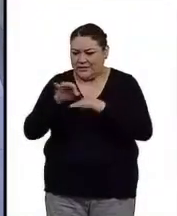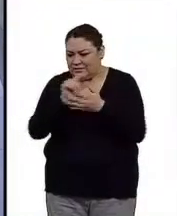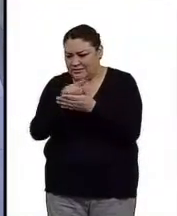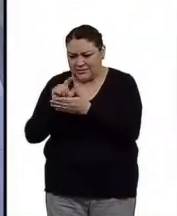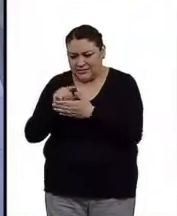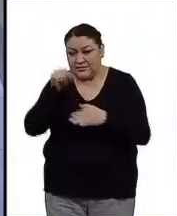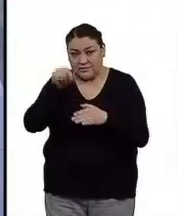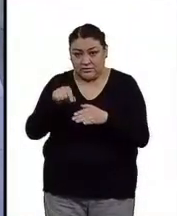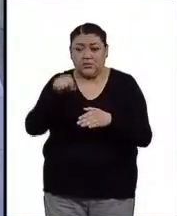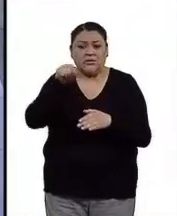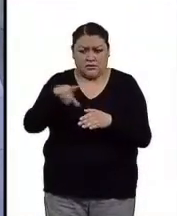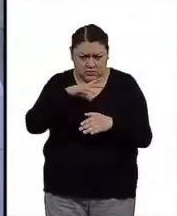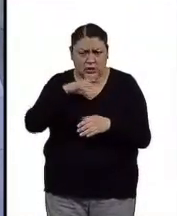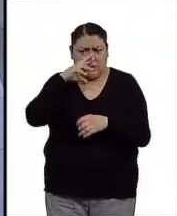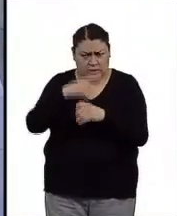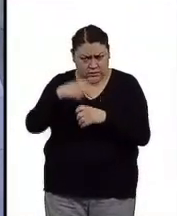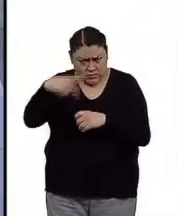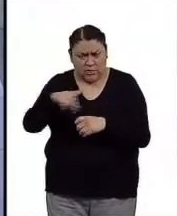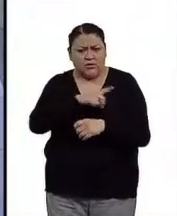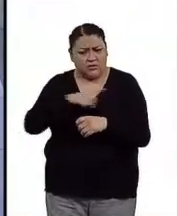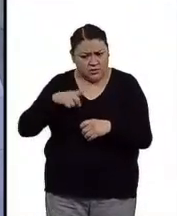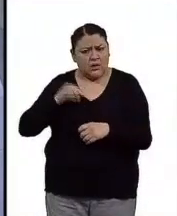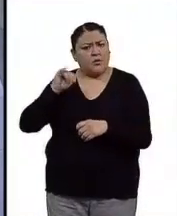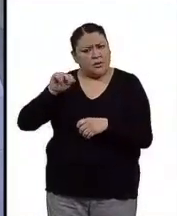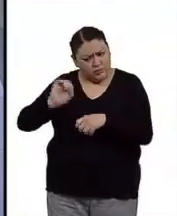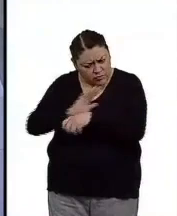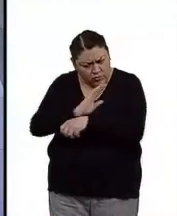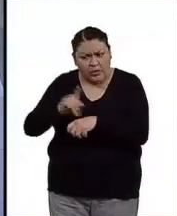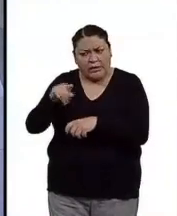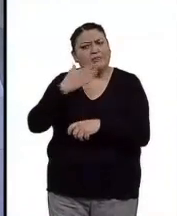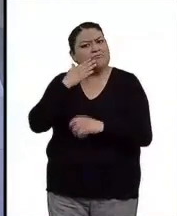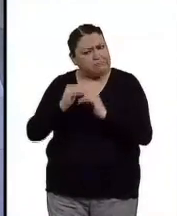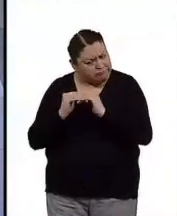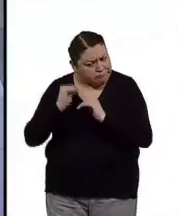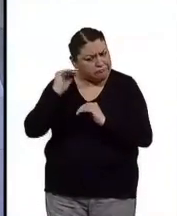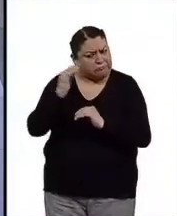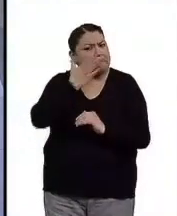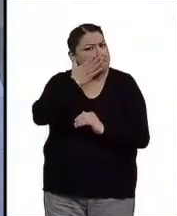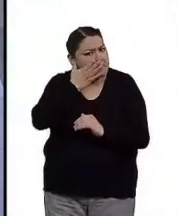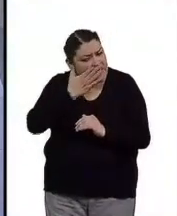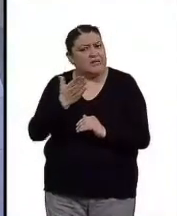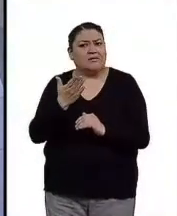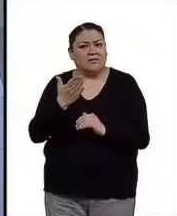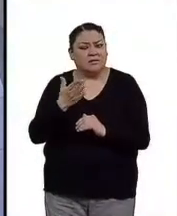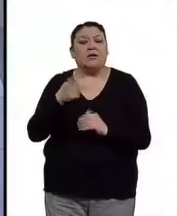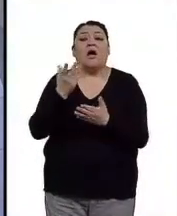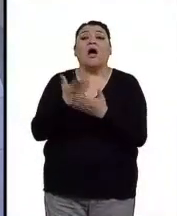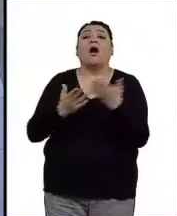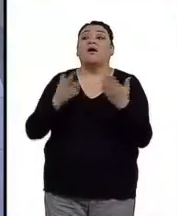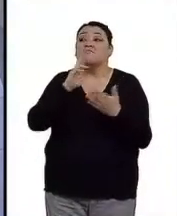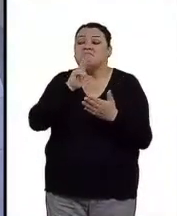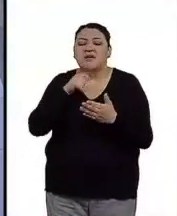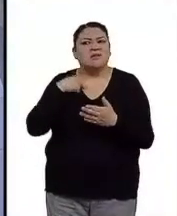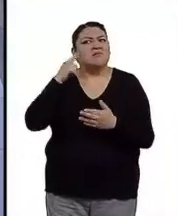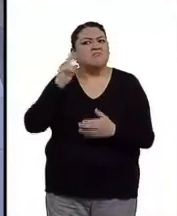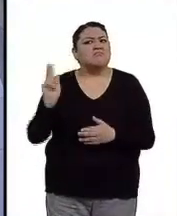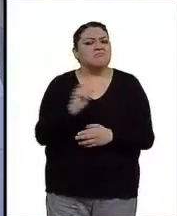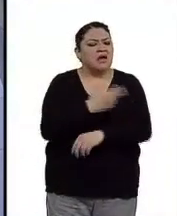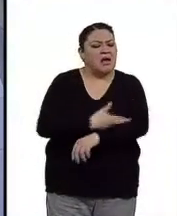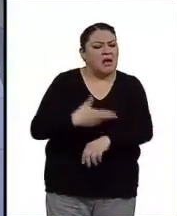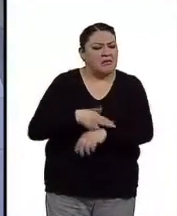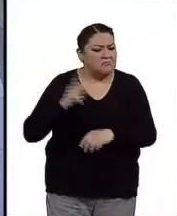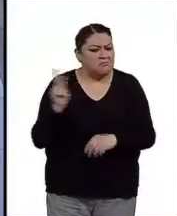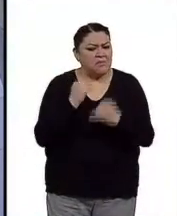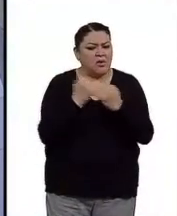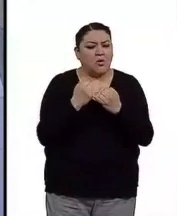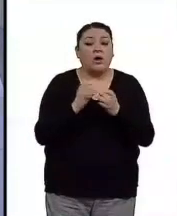como una obligación dar de alta a las trabajadoras domésticas fue un avance considerable, ¿no?, a nivel seguridad social. Establecer a lo mejor un mecanismo de este tipo.